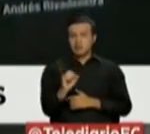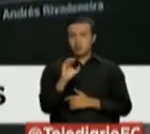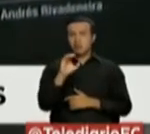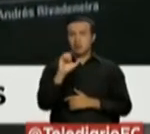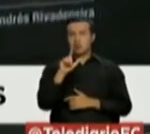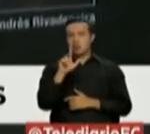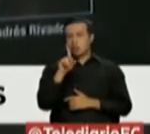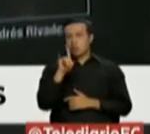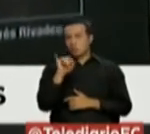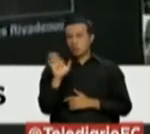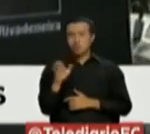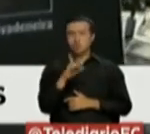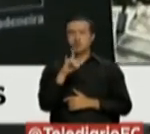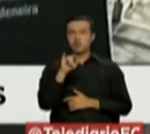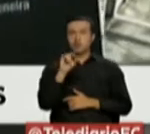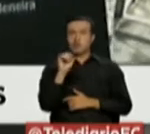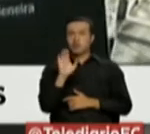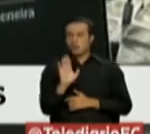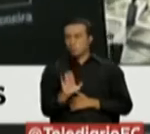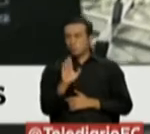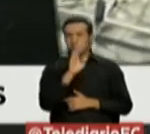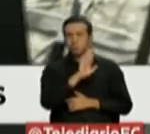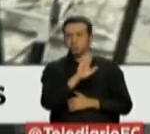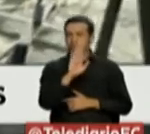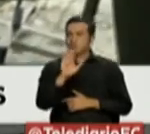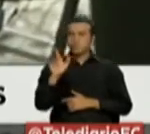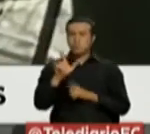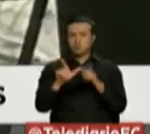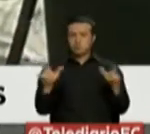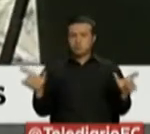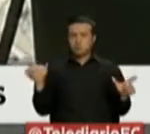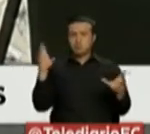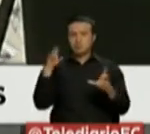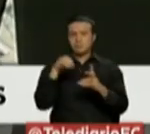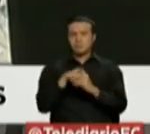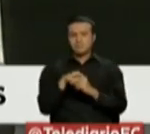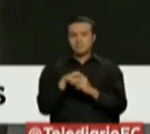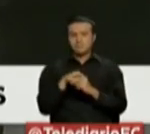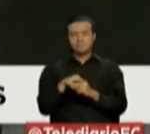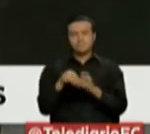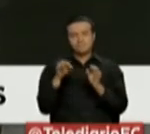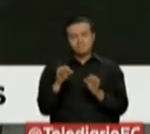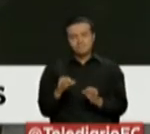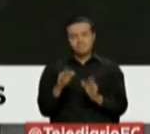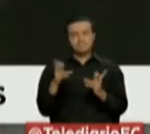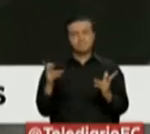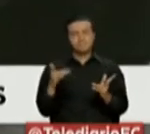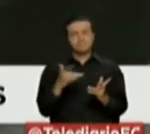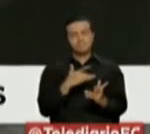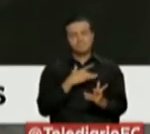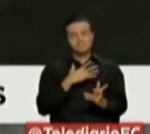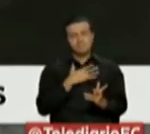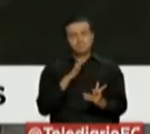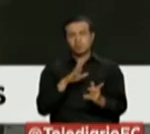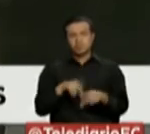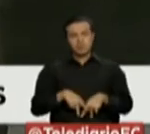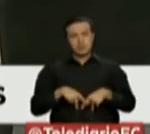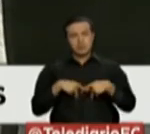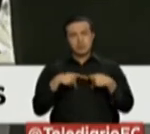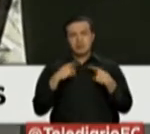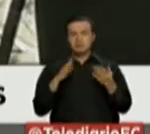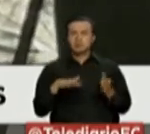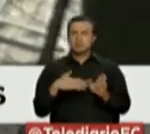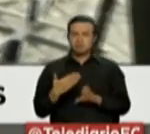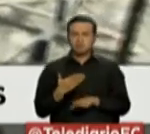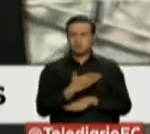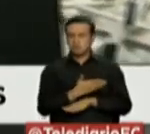Claudia Novoa, Diego Subía. Ellos estuvieron ese día y pues lamentablemente sus vidas se perdieron,